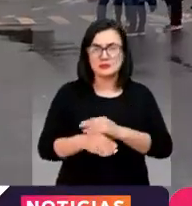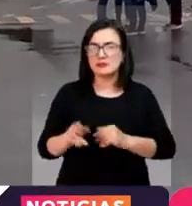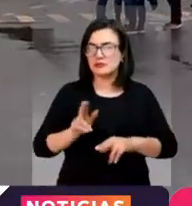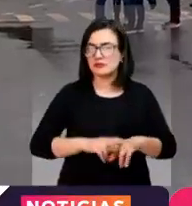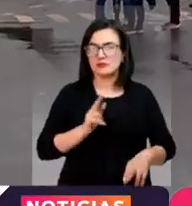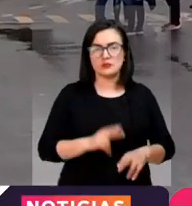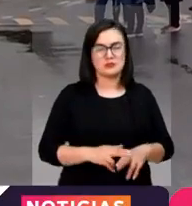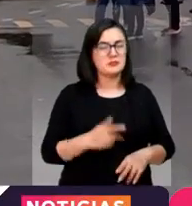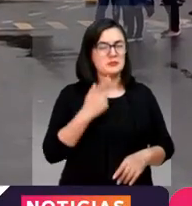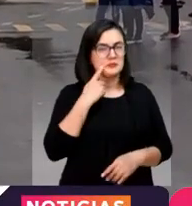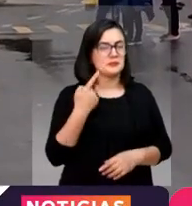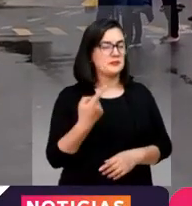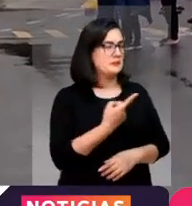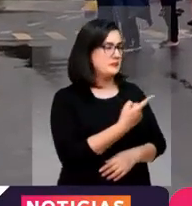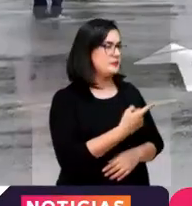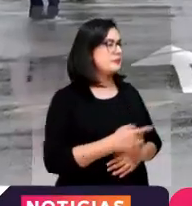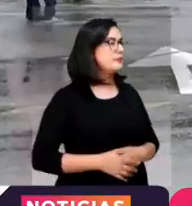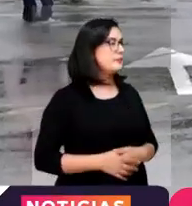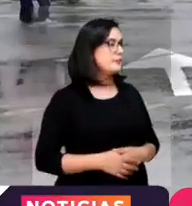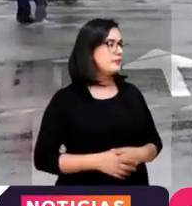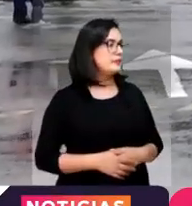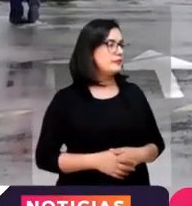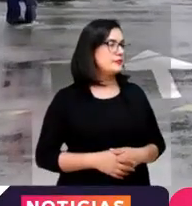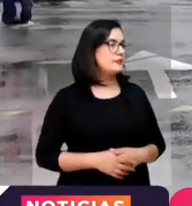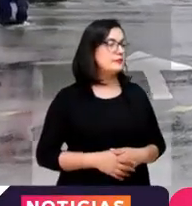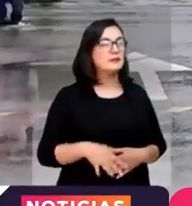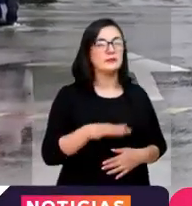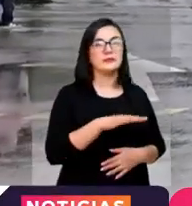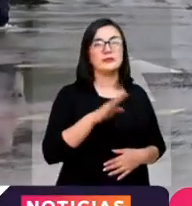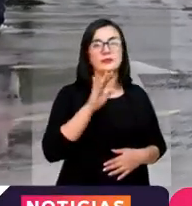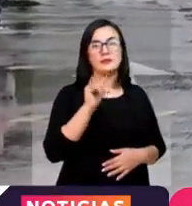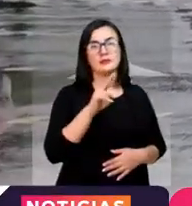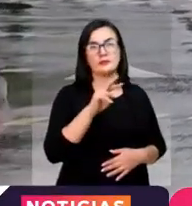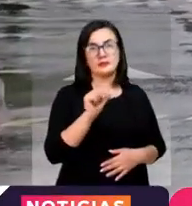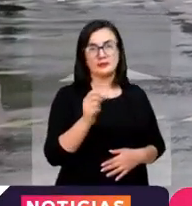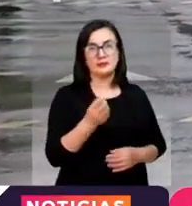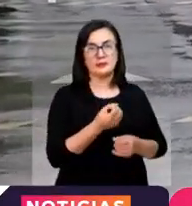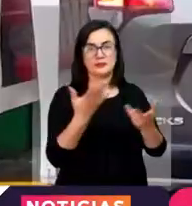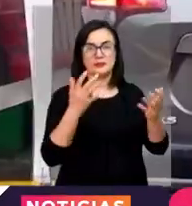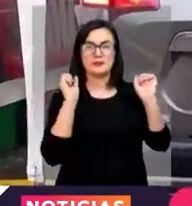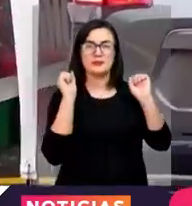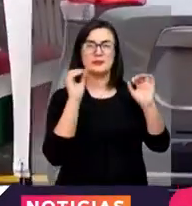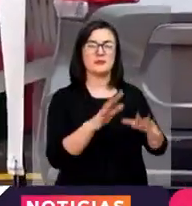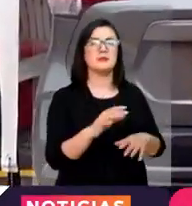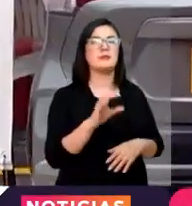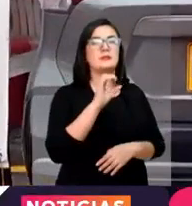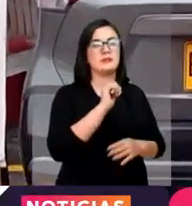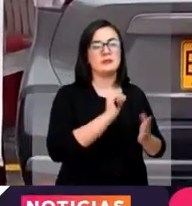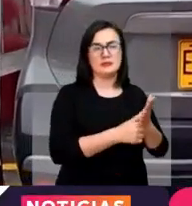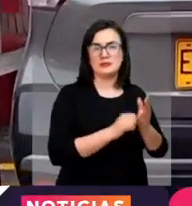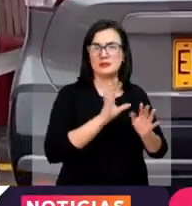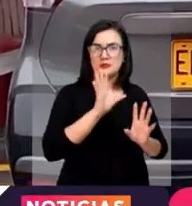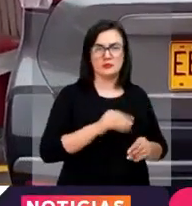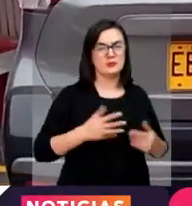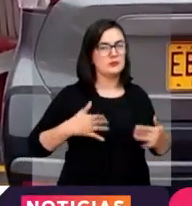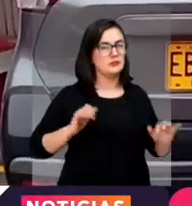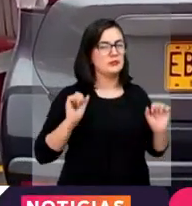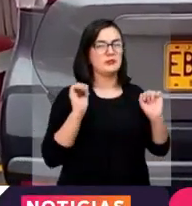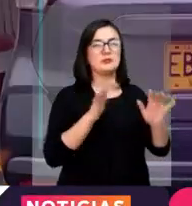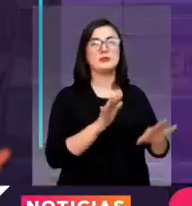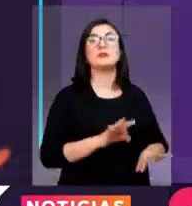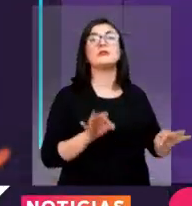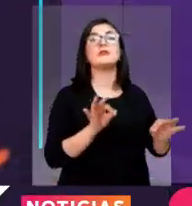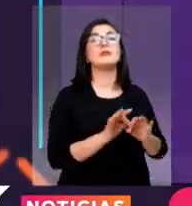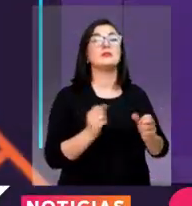la siguiente manera. Al centro comercial Vima podrán asistir todos los números de cédula. La única condición es asistir en